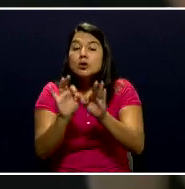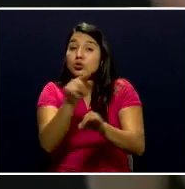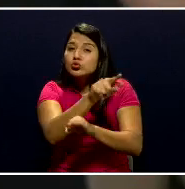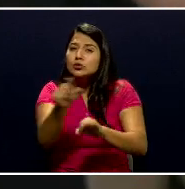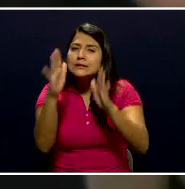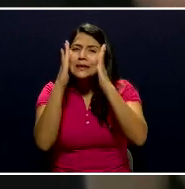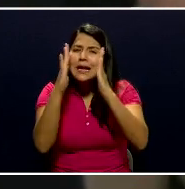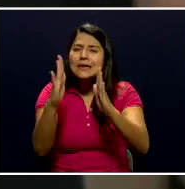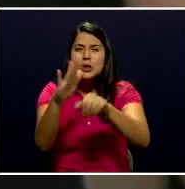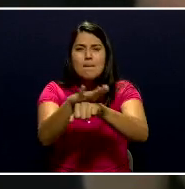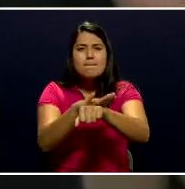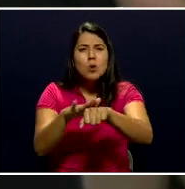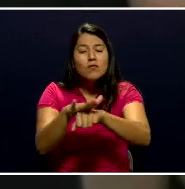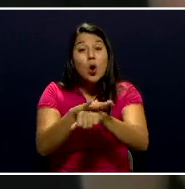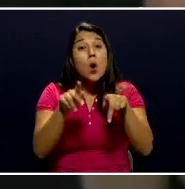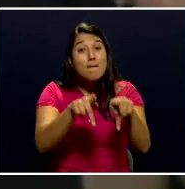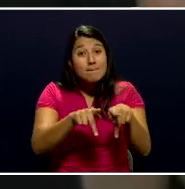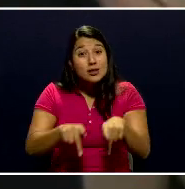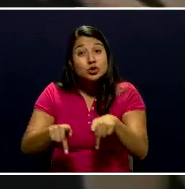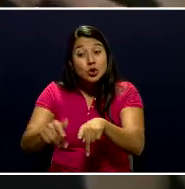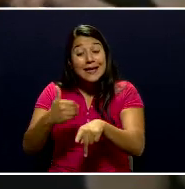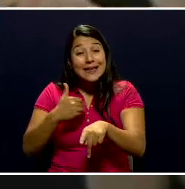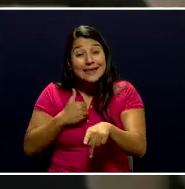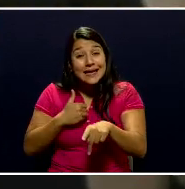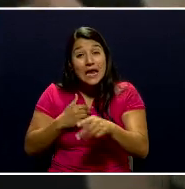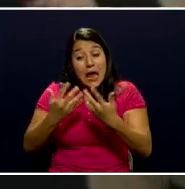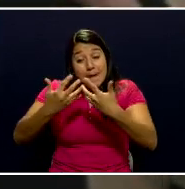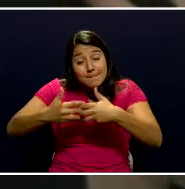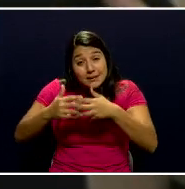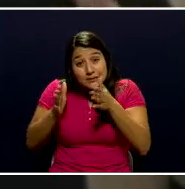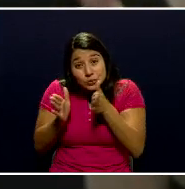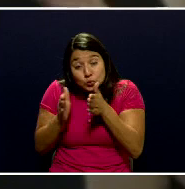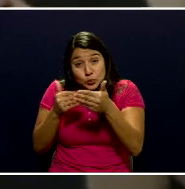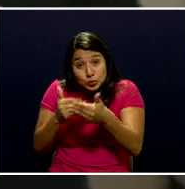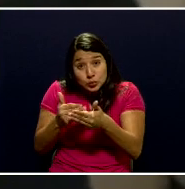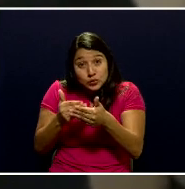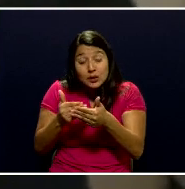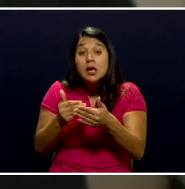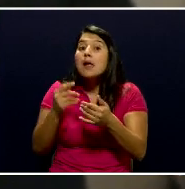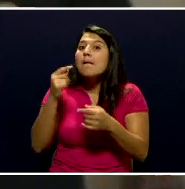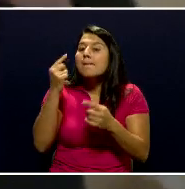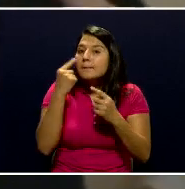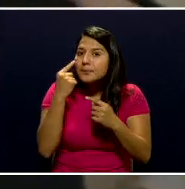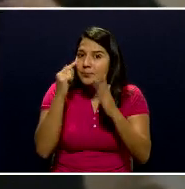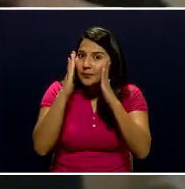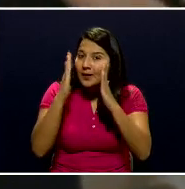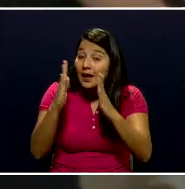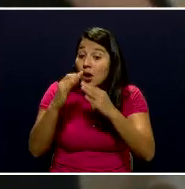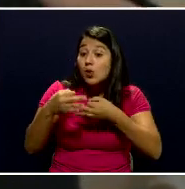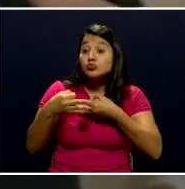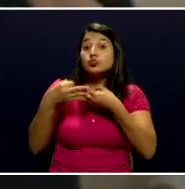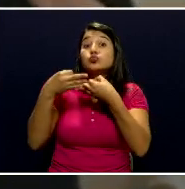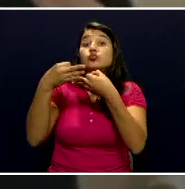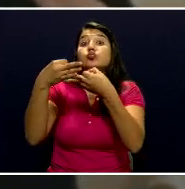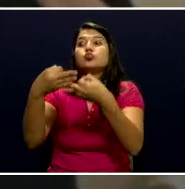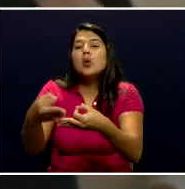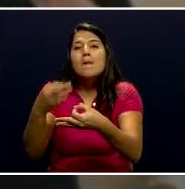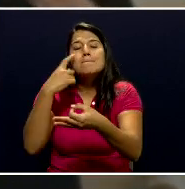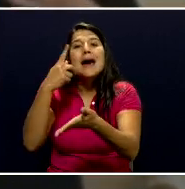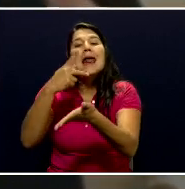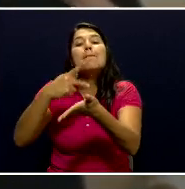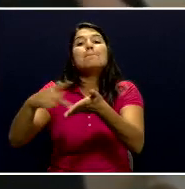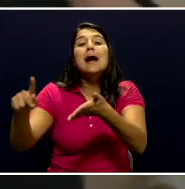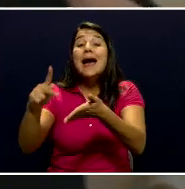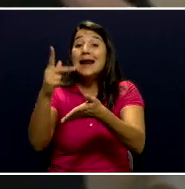favor atención en las personas de estas pequeñas empresas, que se prorroga el pago del principal